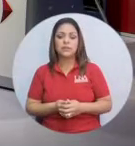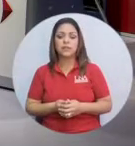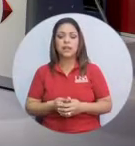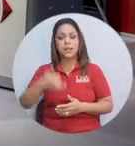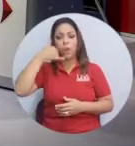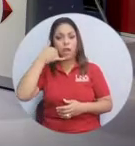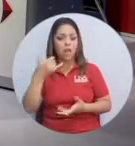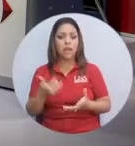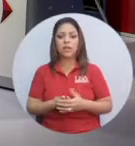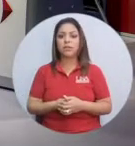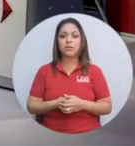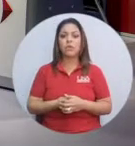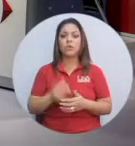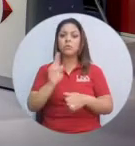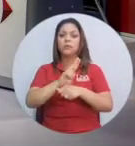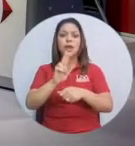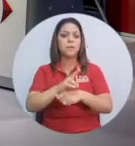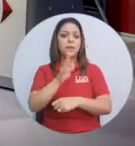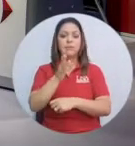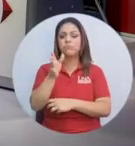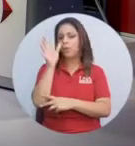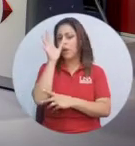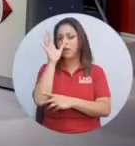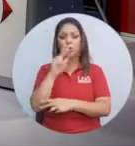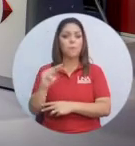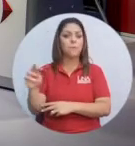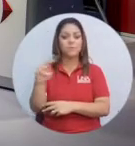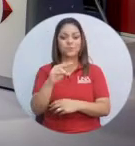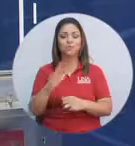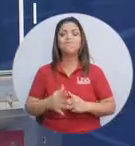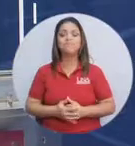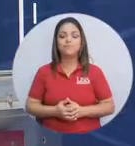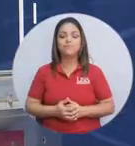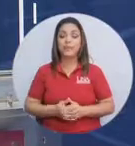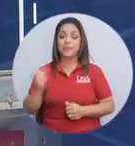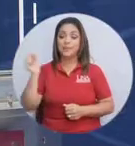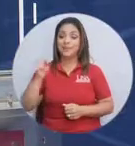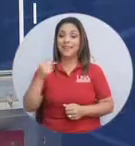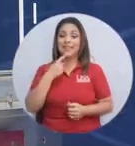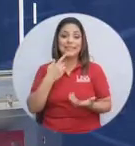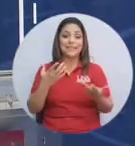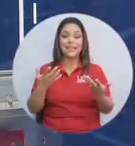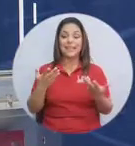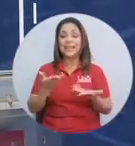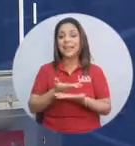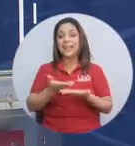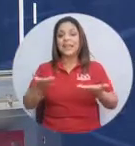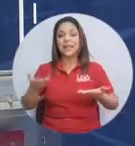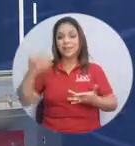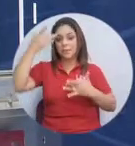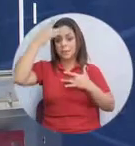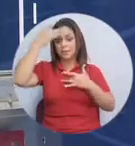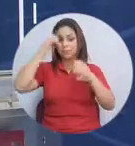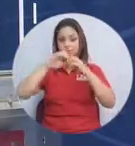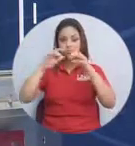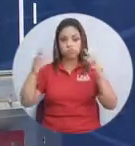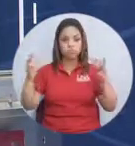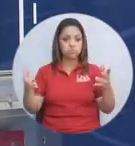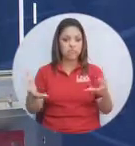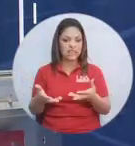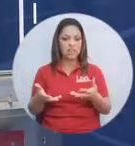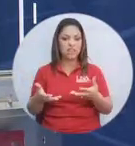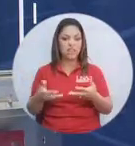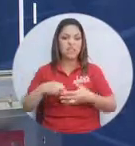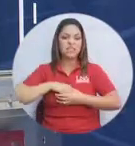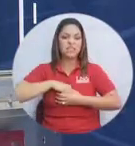pantalla y utilizarlas para burlarnos de los compañeros y de las compañeras. Sí, dicen que la pandemia sacó lo peor o lo mejor de nosotros y en este